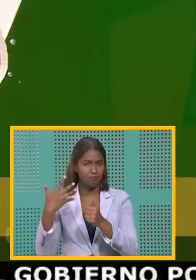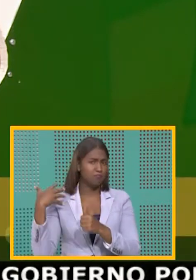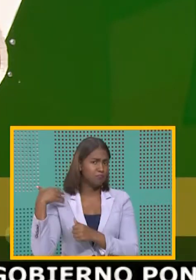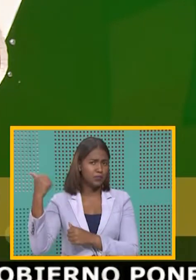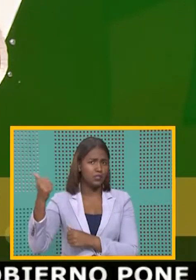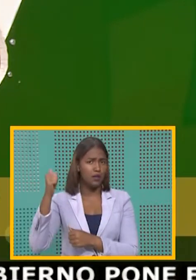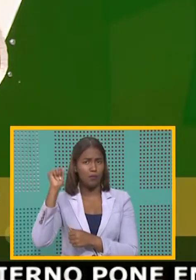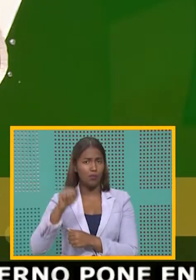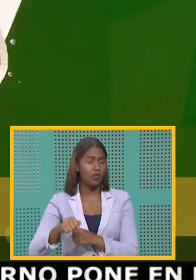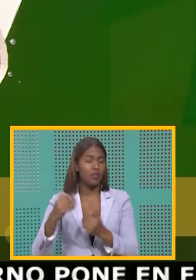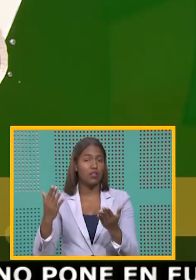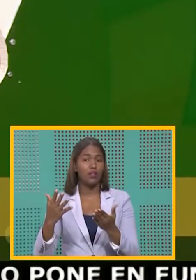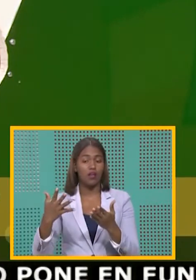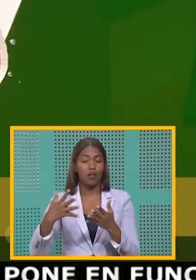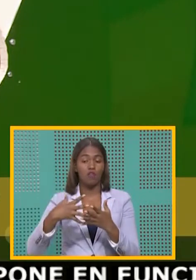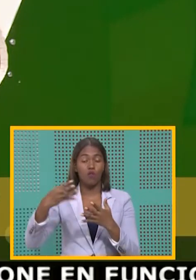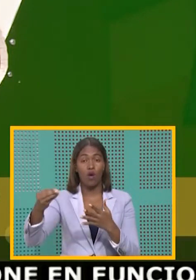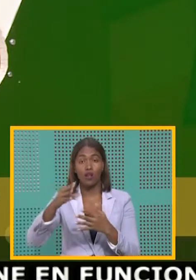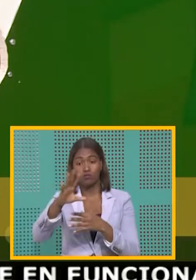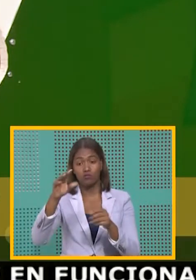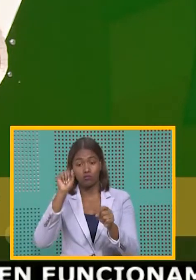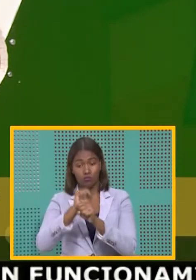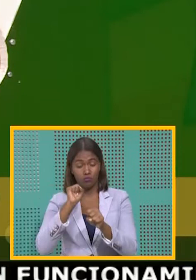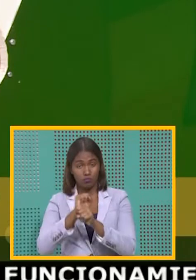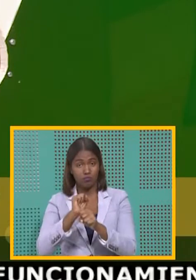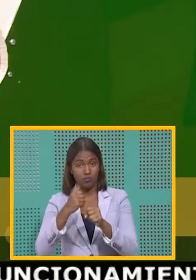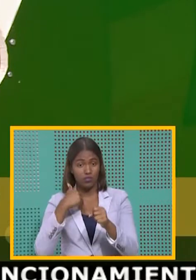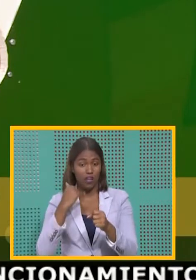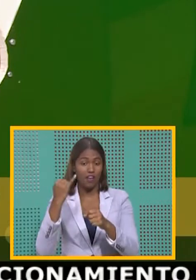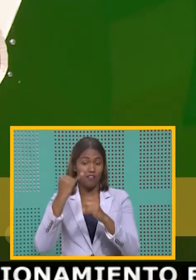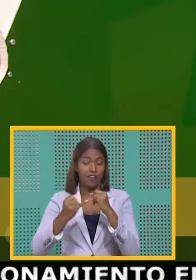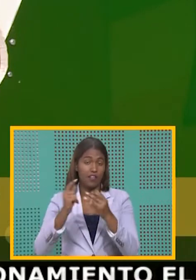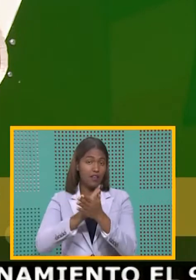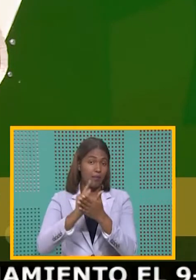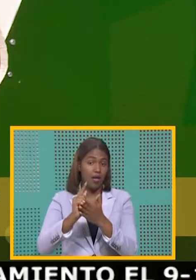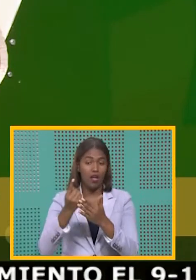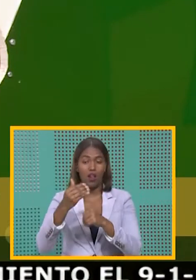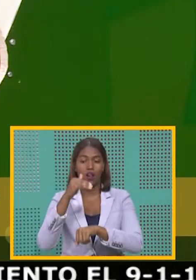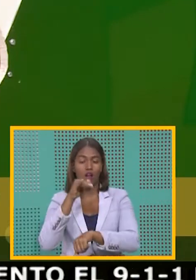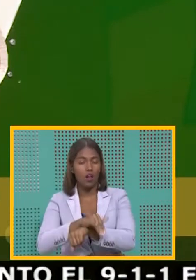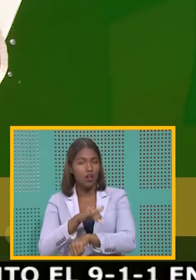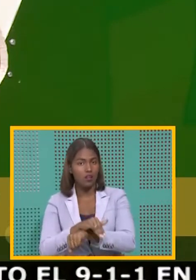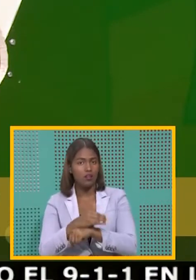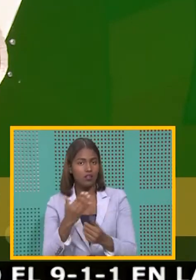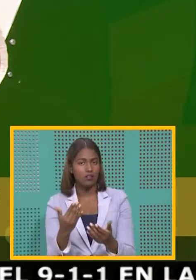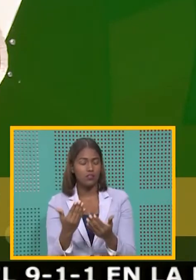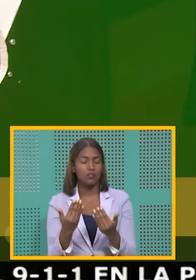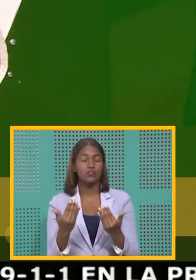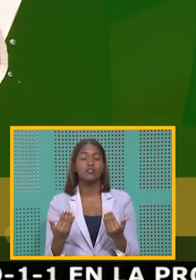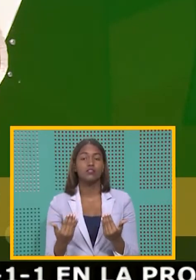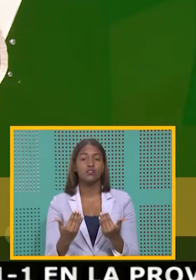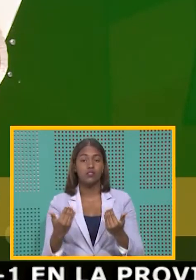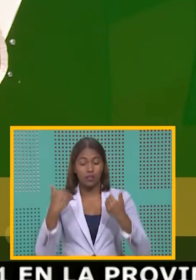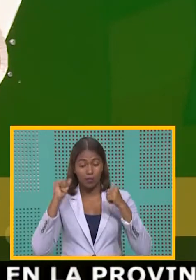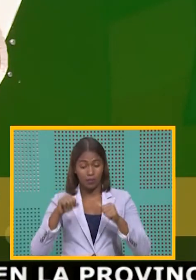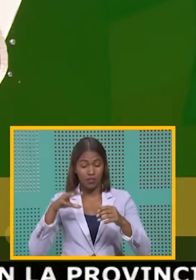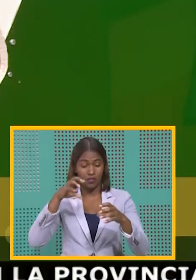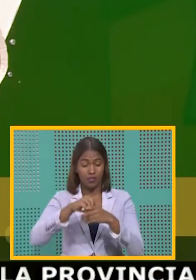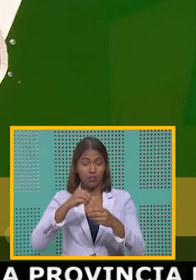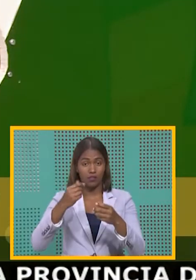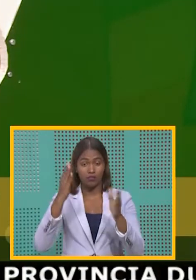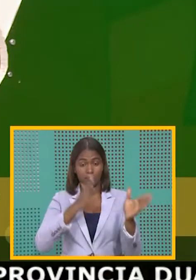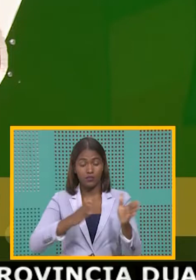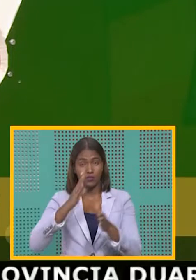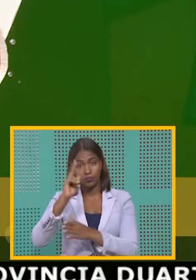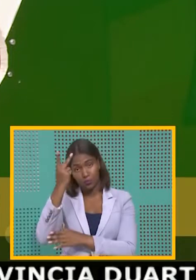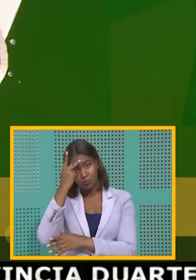fuera de su hora de servicio, en los fines de semana, en las noches, que se involucre en el proceso político,